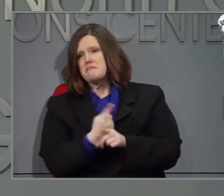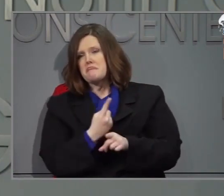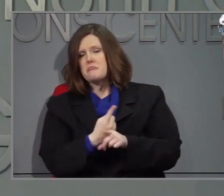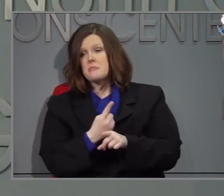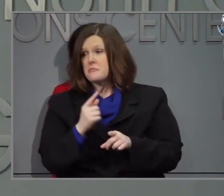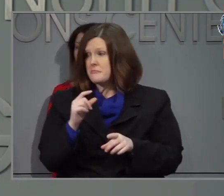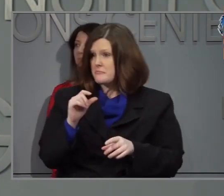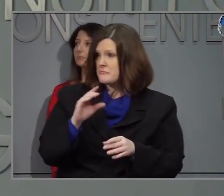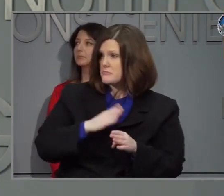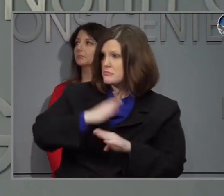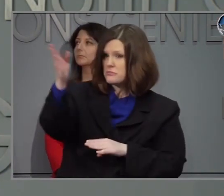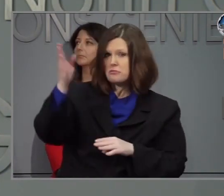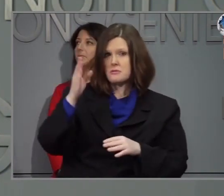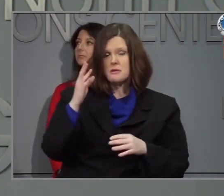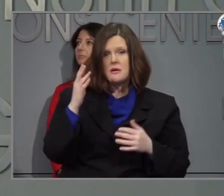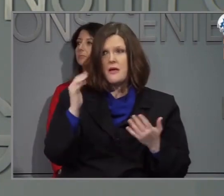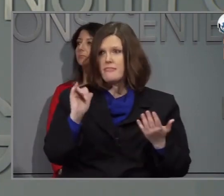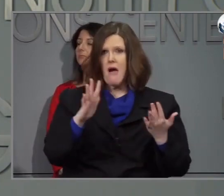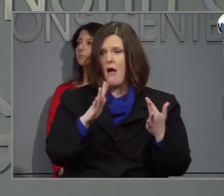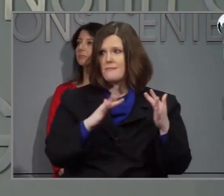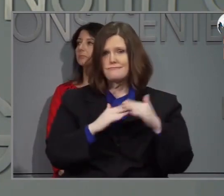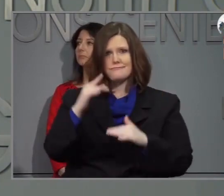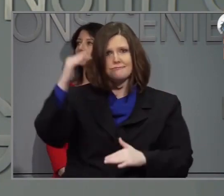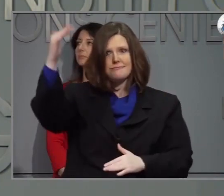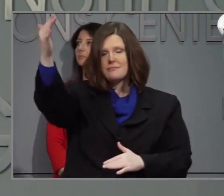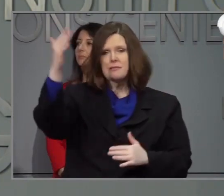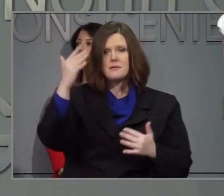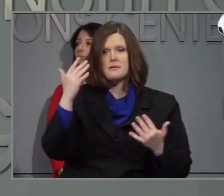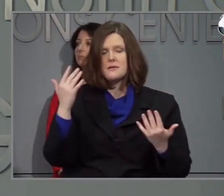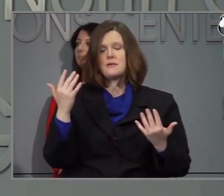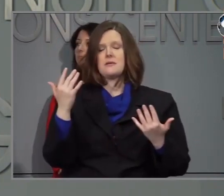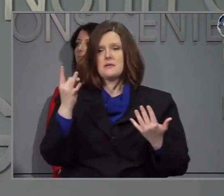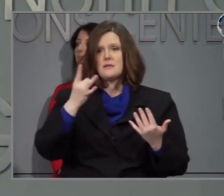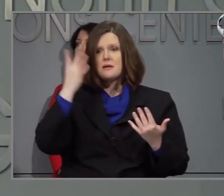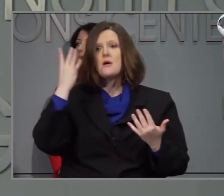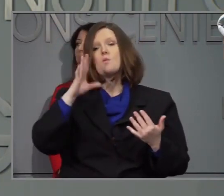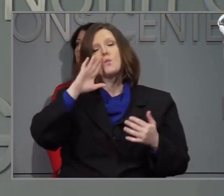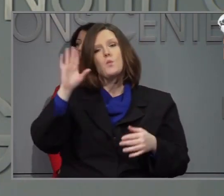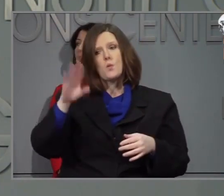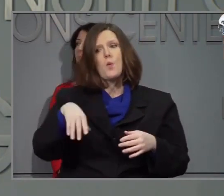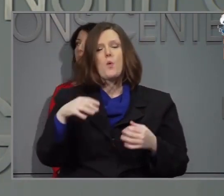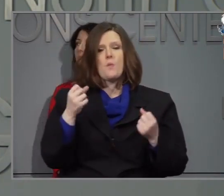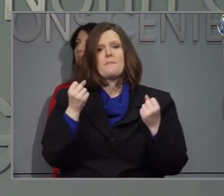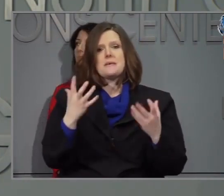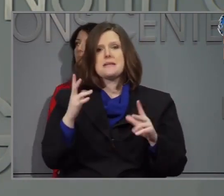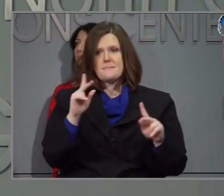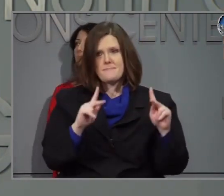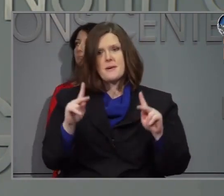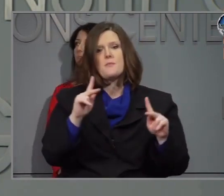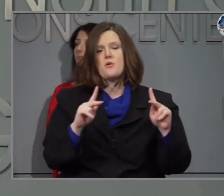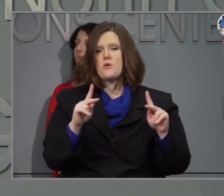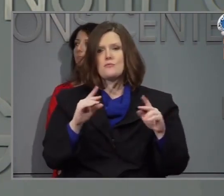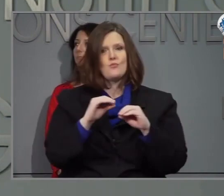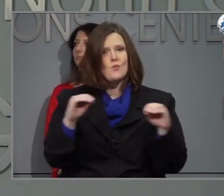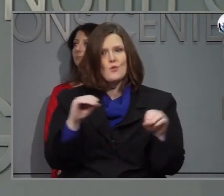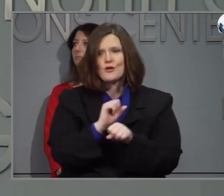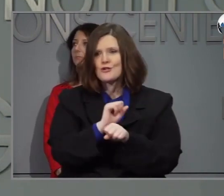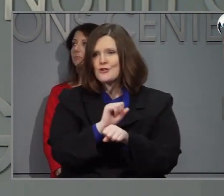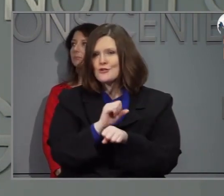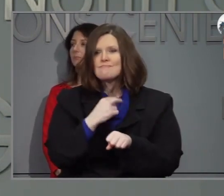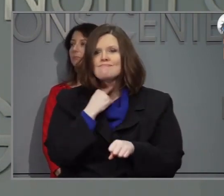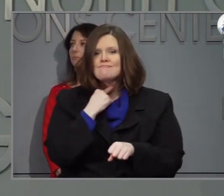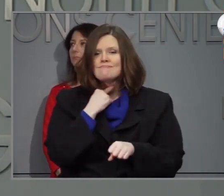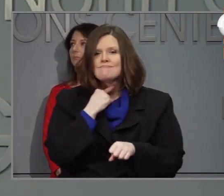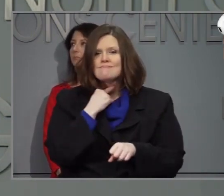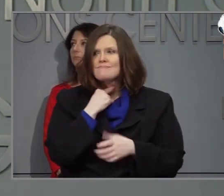como 3000 así es que la escala de esto es es astronómica nosotros sabemos que muchas personas ya no